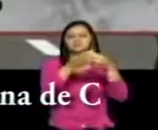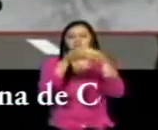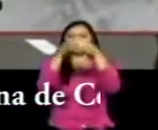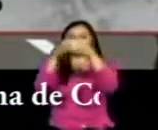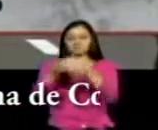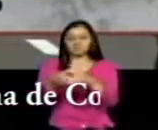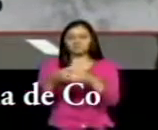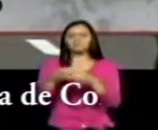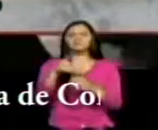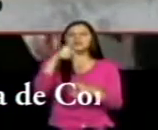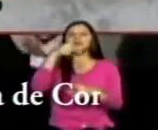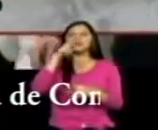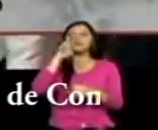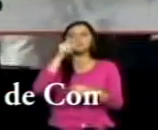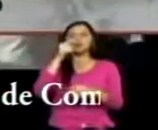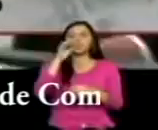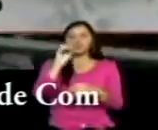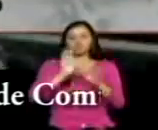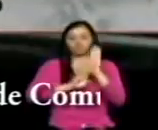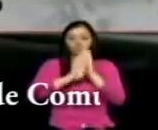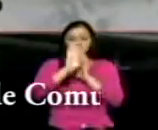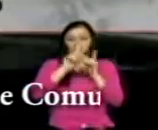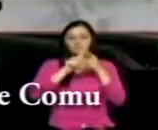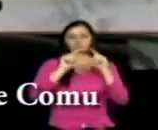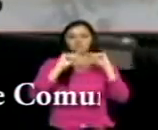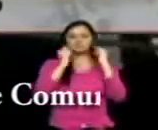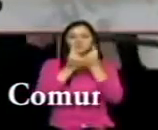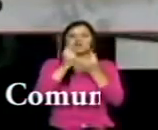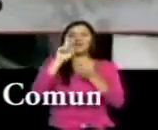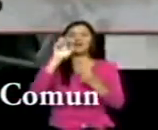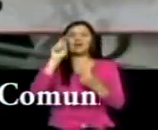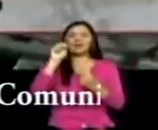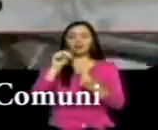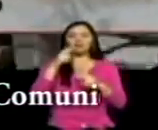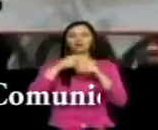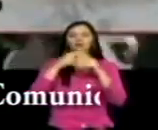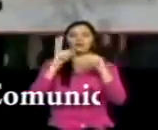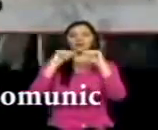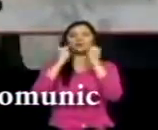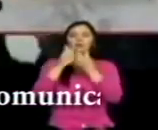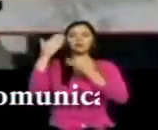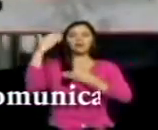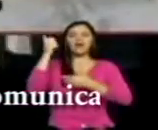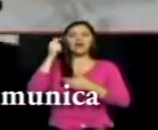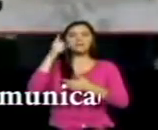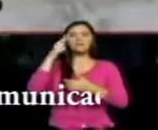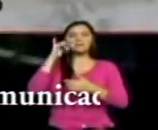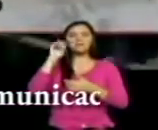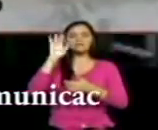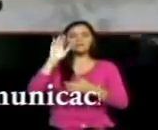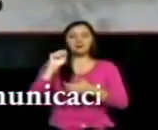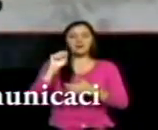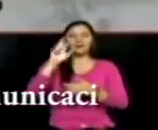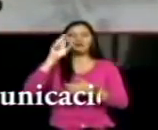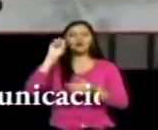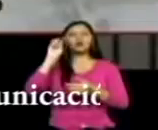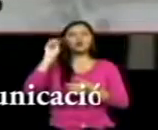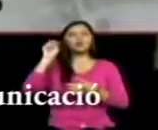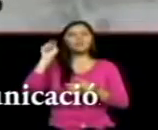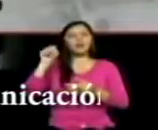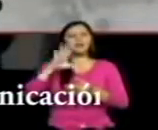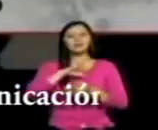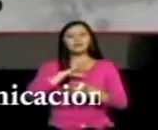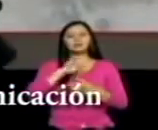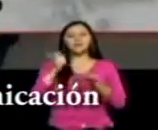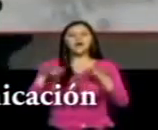Alianza para el Progreso, Luciana León también del Partido Aprista y Miguel Román Valdivia de